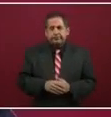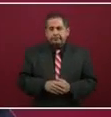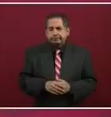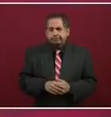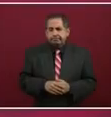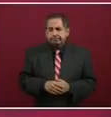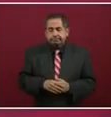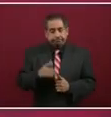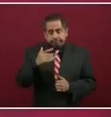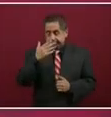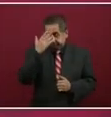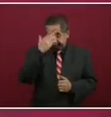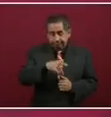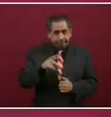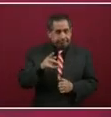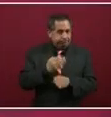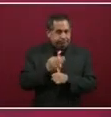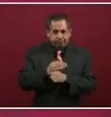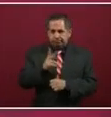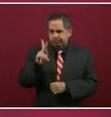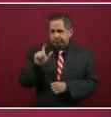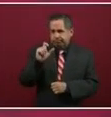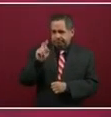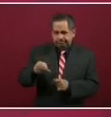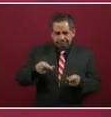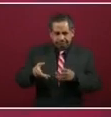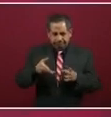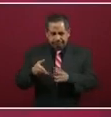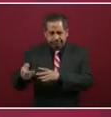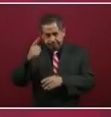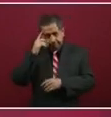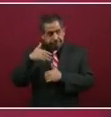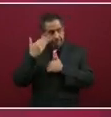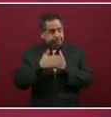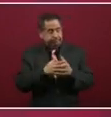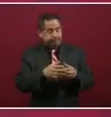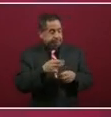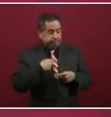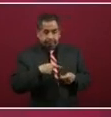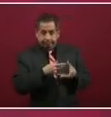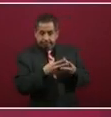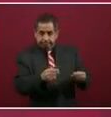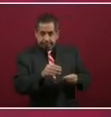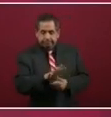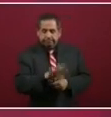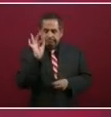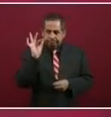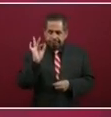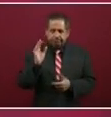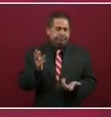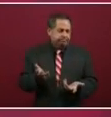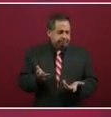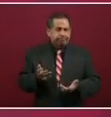y saben que es un plan que se tiene con este propósito